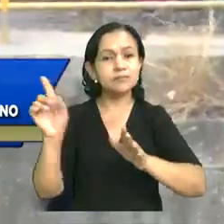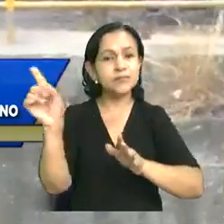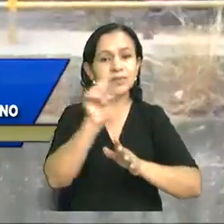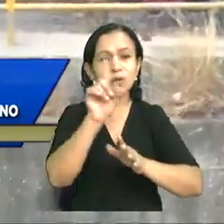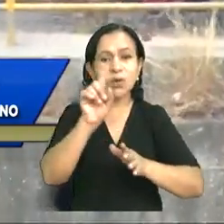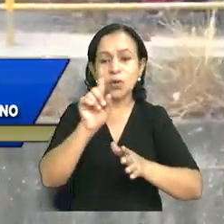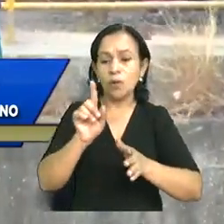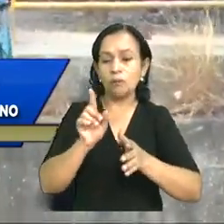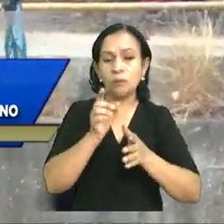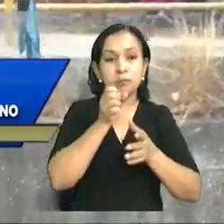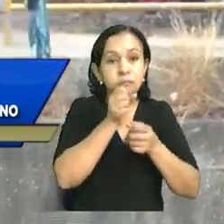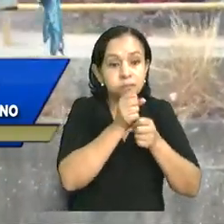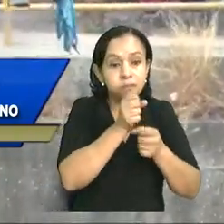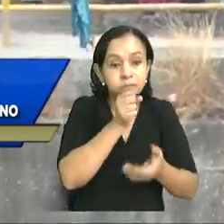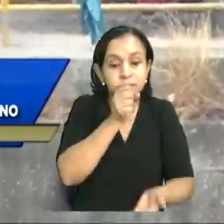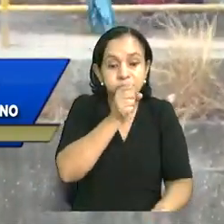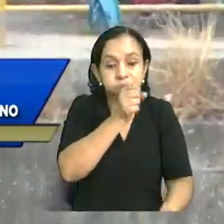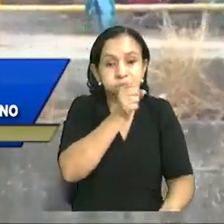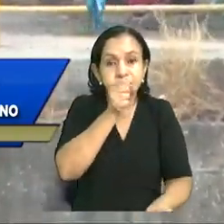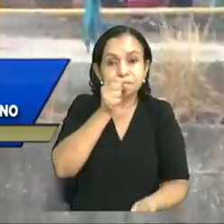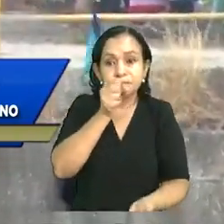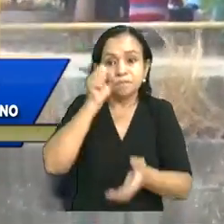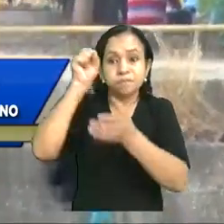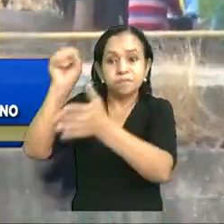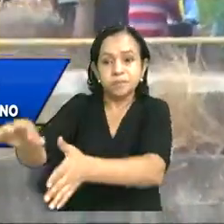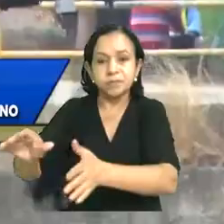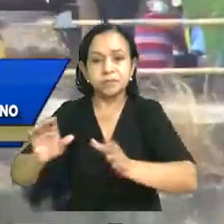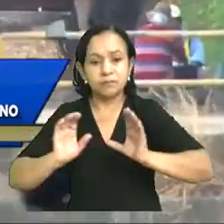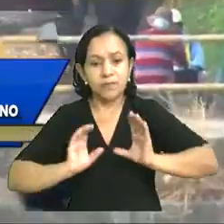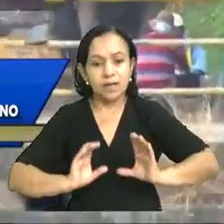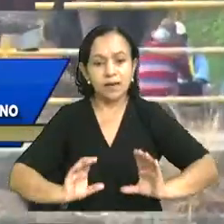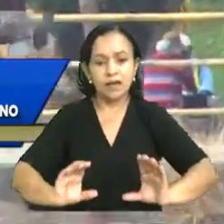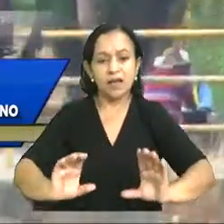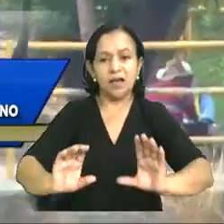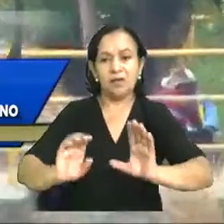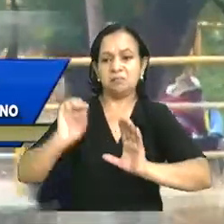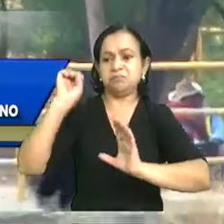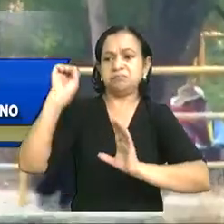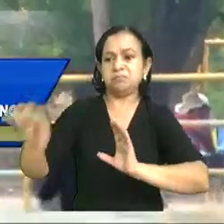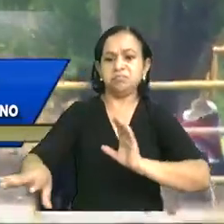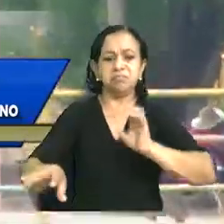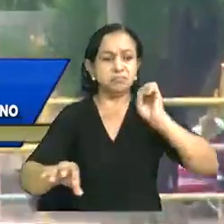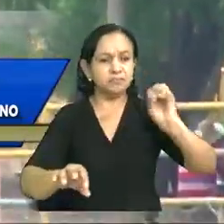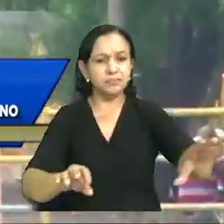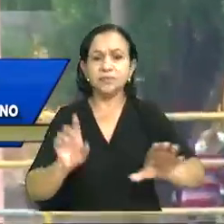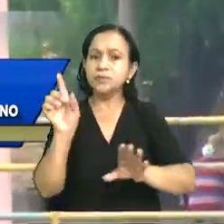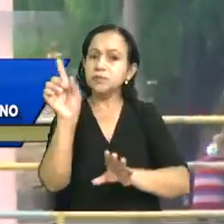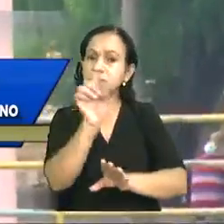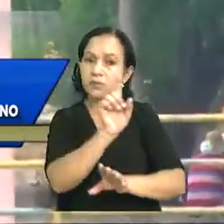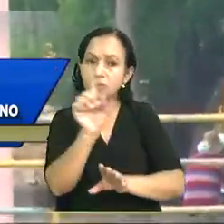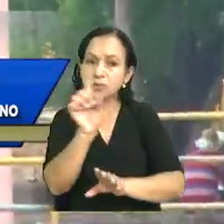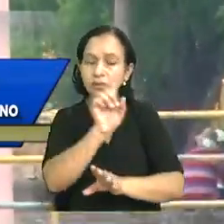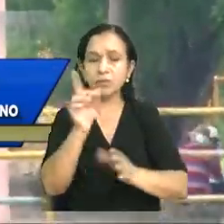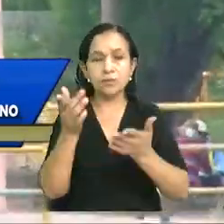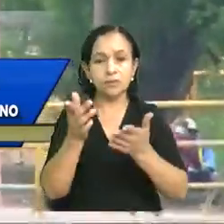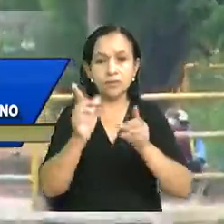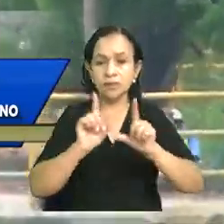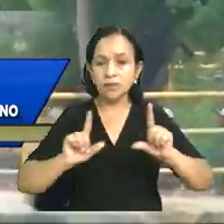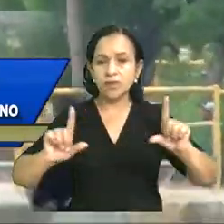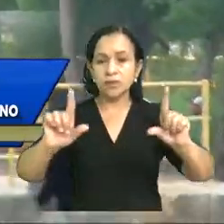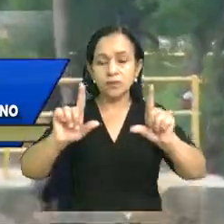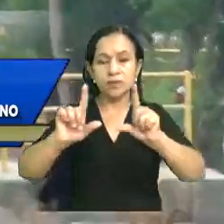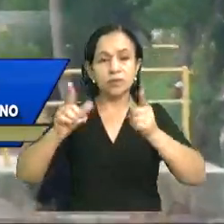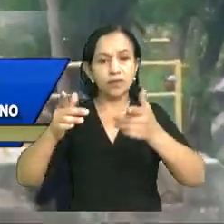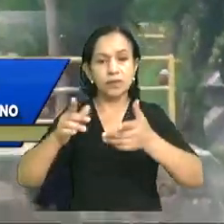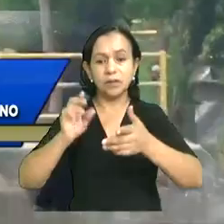basura a los cauces, no tirando la basura en las calles inclusive, no tirando la basura en ningún espacio público,